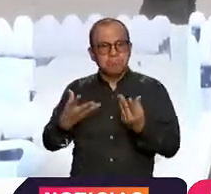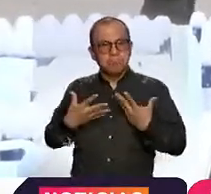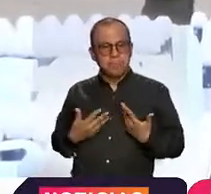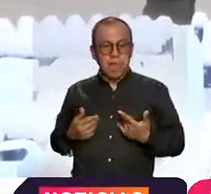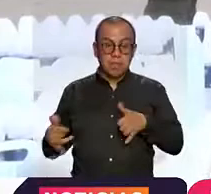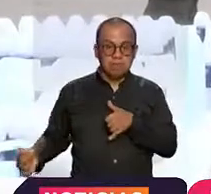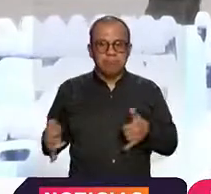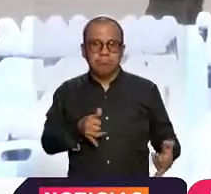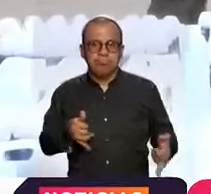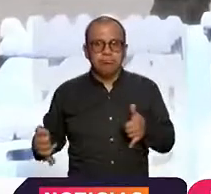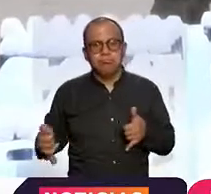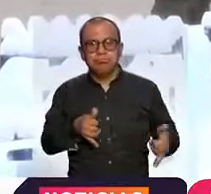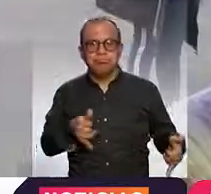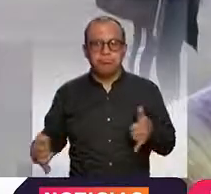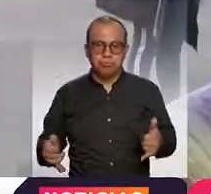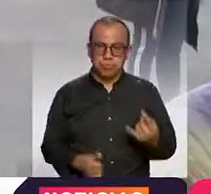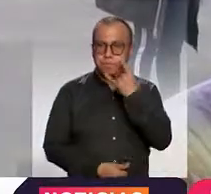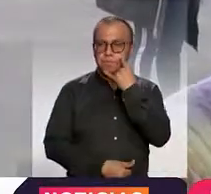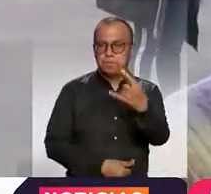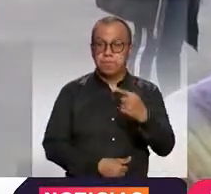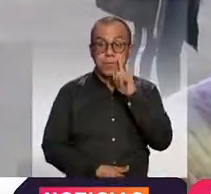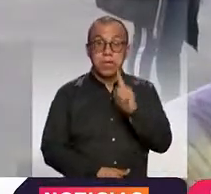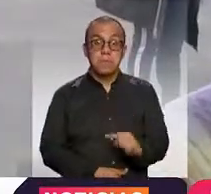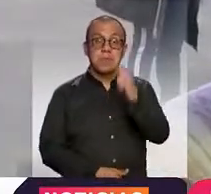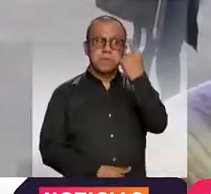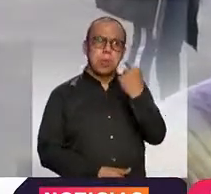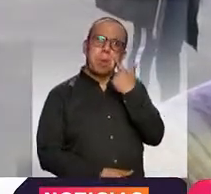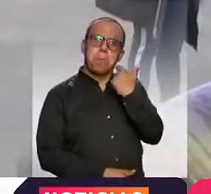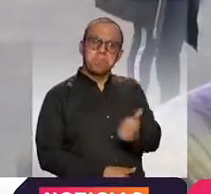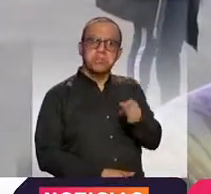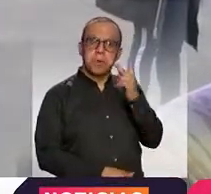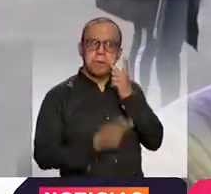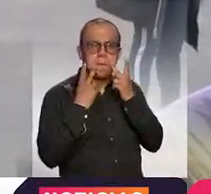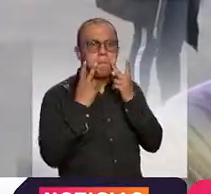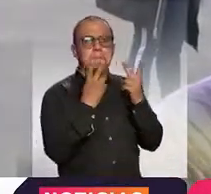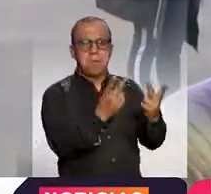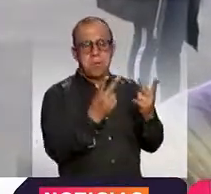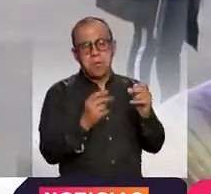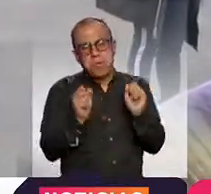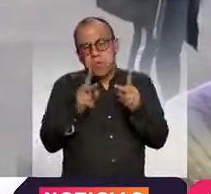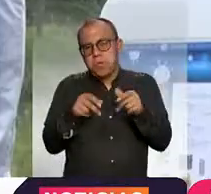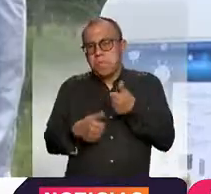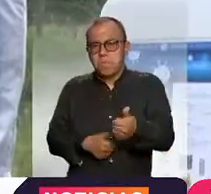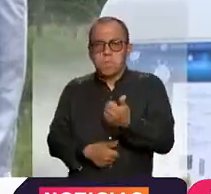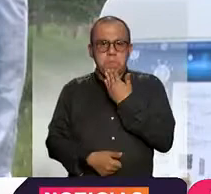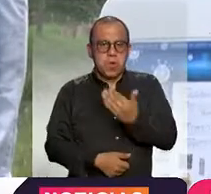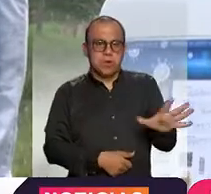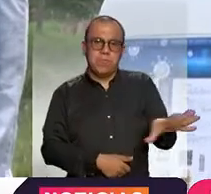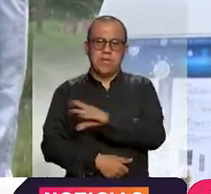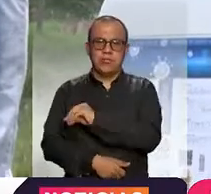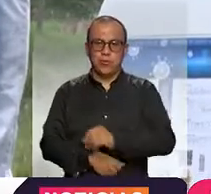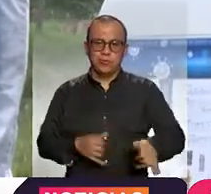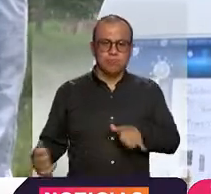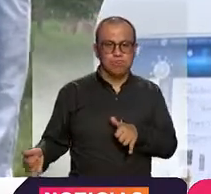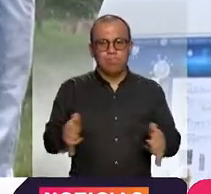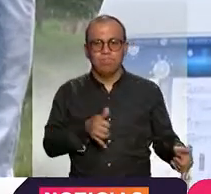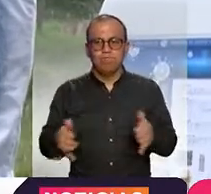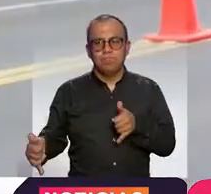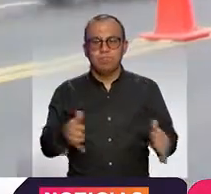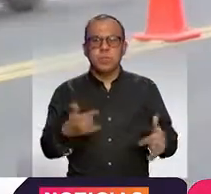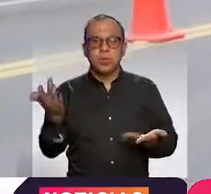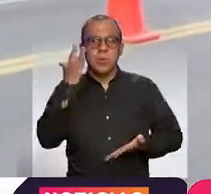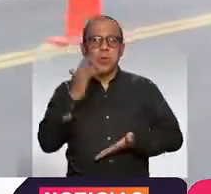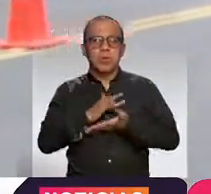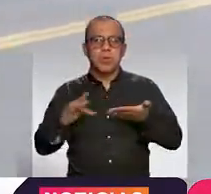como ciclista. Es interesante. La primera vez que lo hago, muy chévere, bueno para todos los ciclistas. La desinfección se llevará a